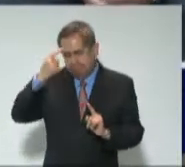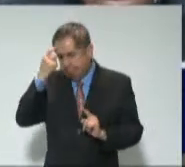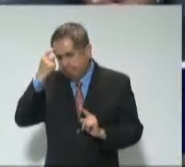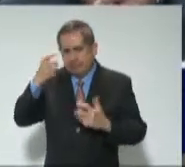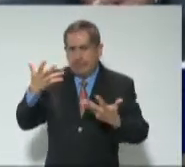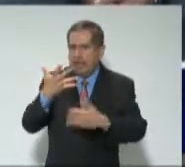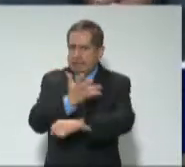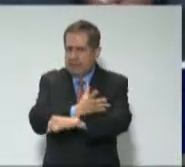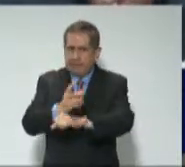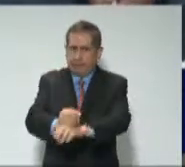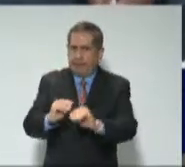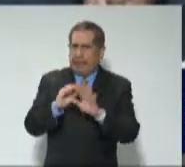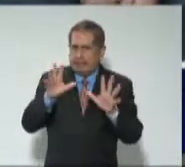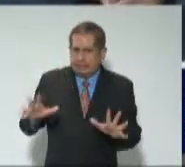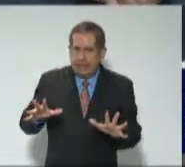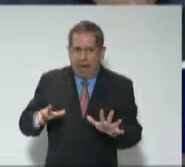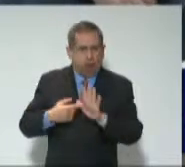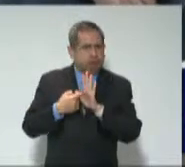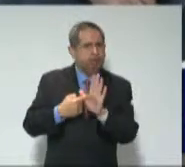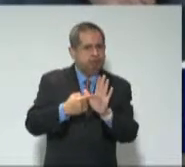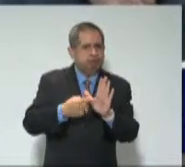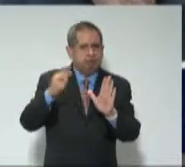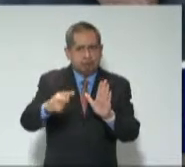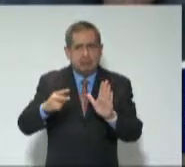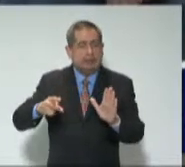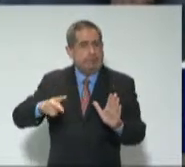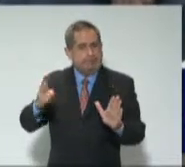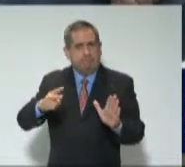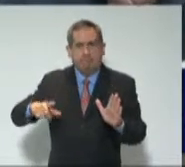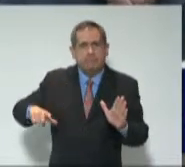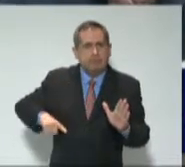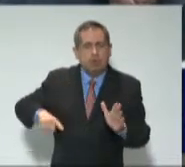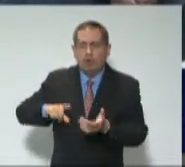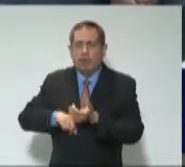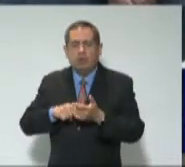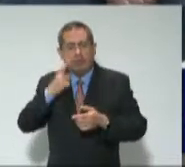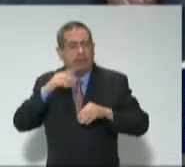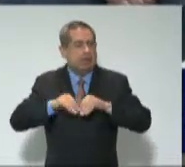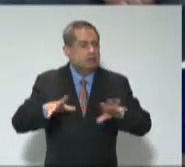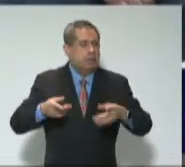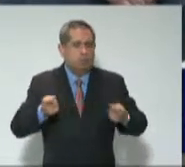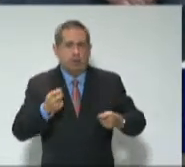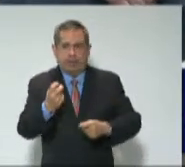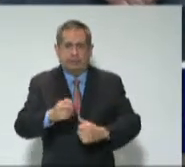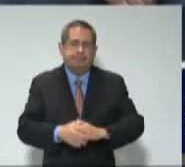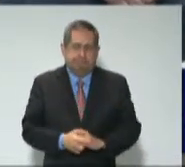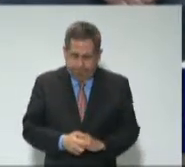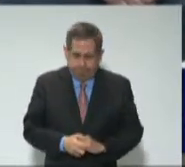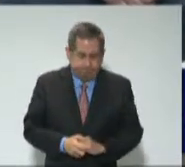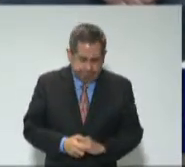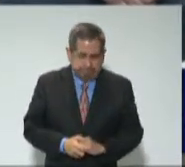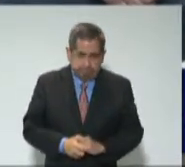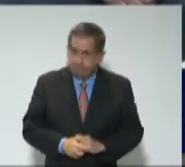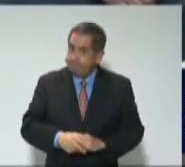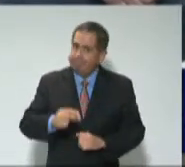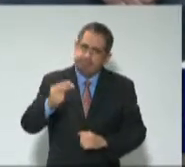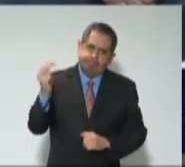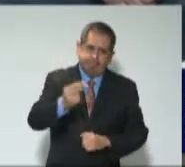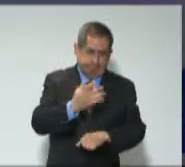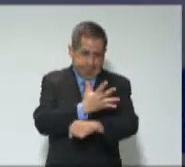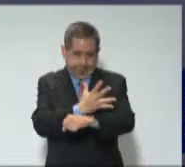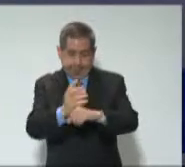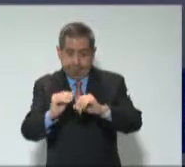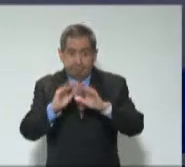de la transparencia como valor de la actividad gubernamental ante tales circunstancias sí la transparencia salva